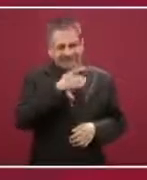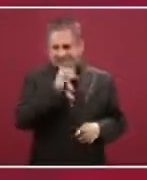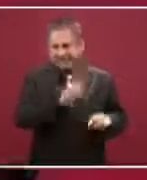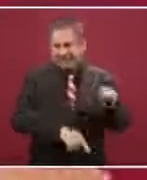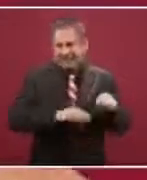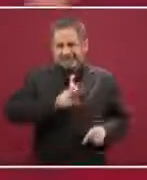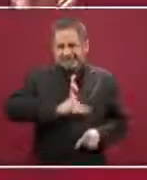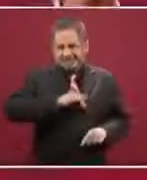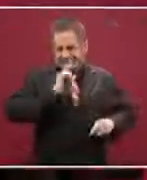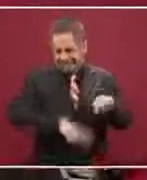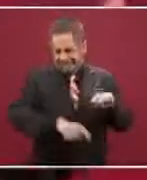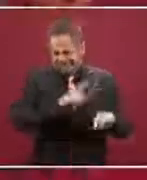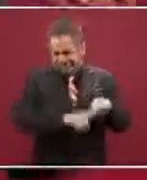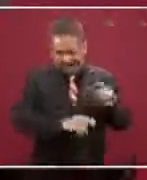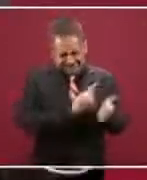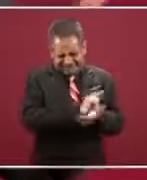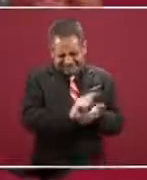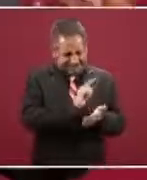a limpiar